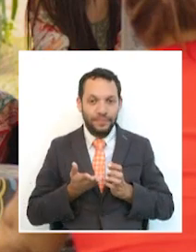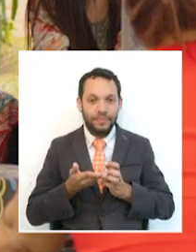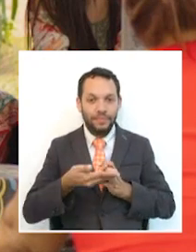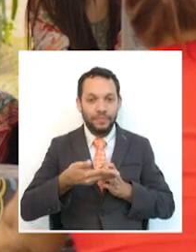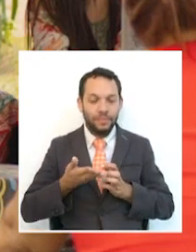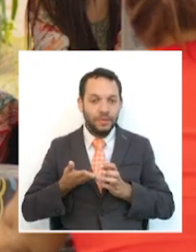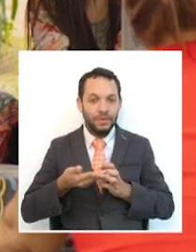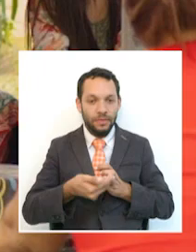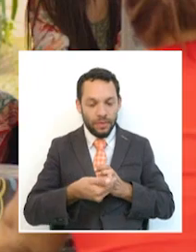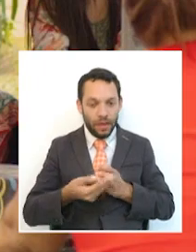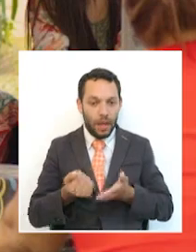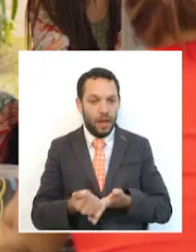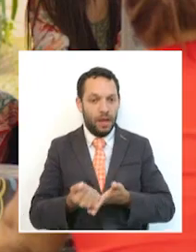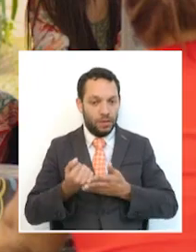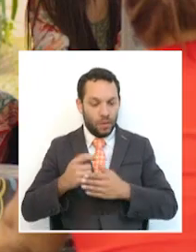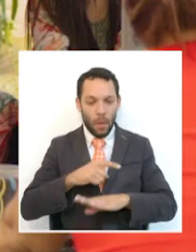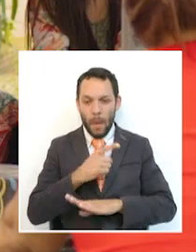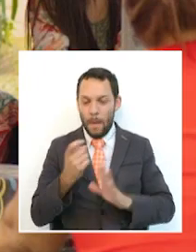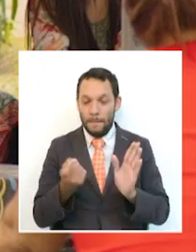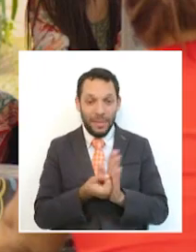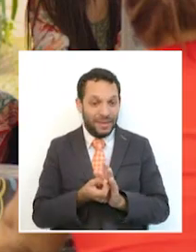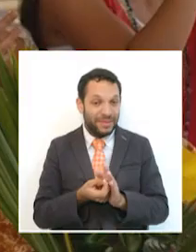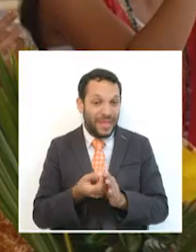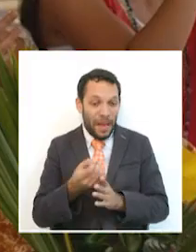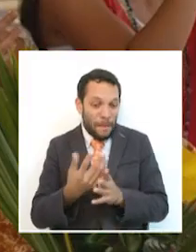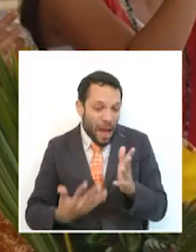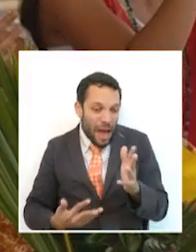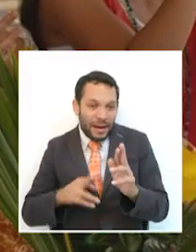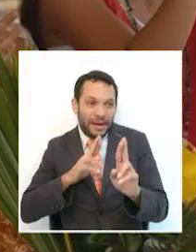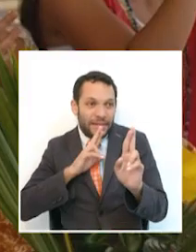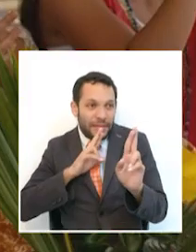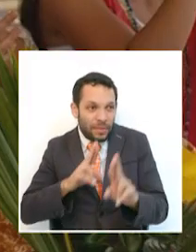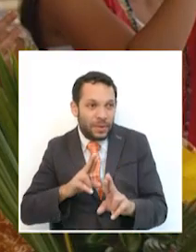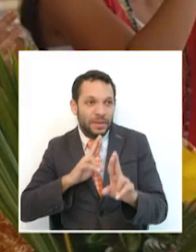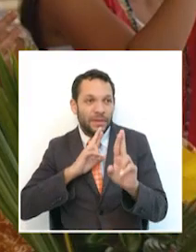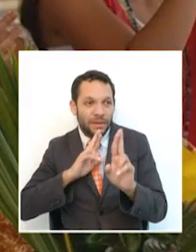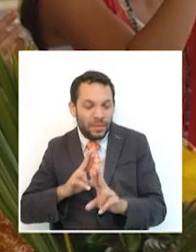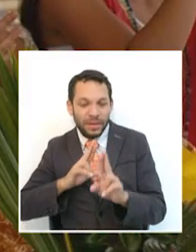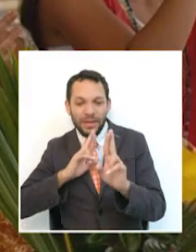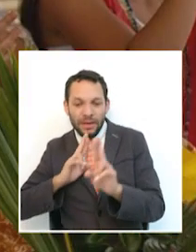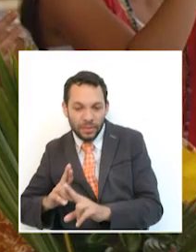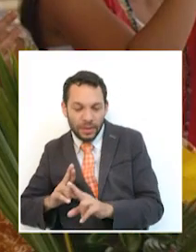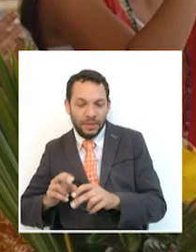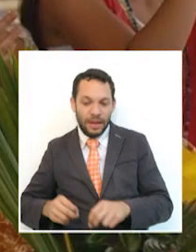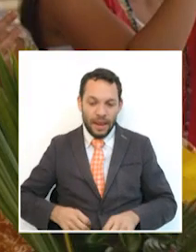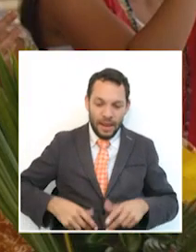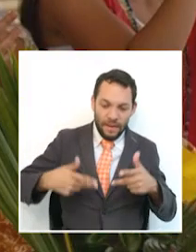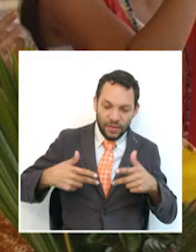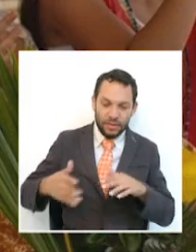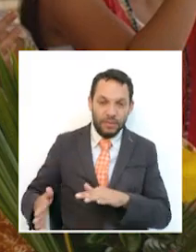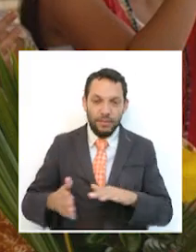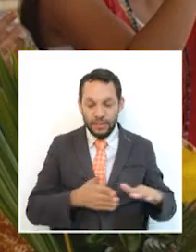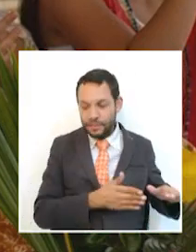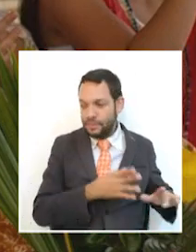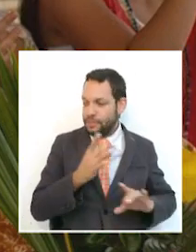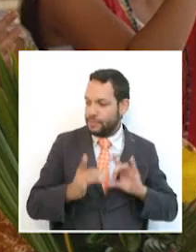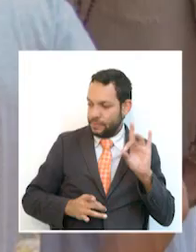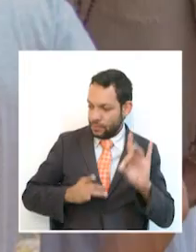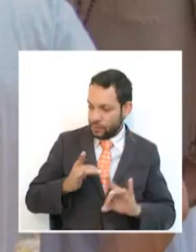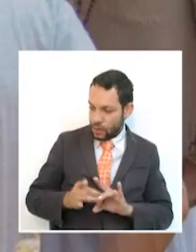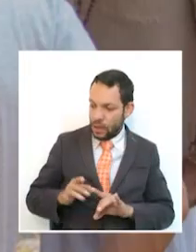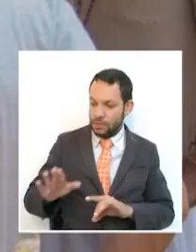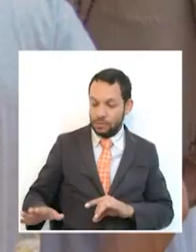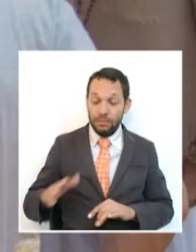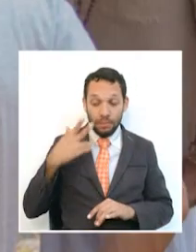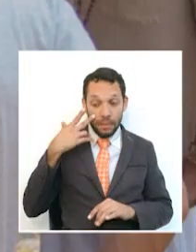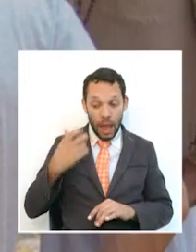y le sirve para todo el mundo entonces miré que es muy en el arte de la vida simple a eso voy se me parece muy importante lo que tú mencionas